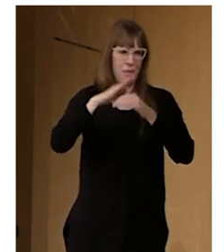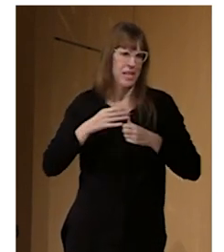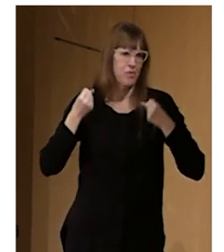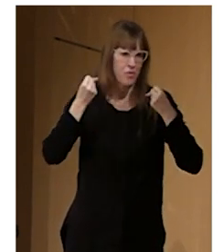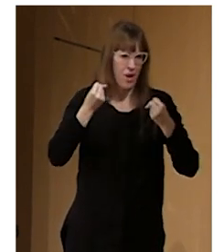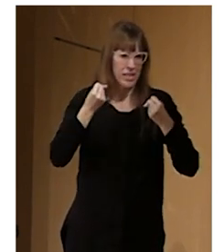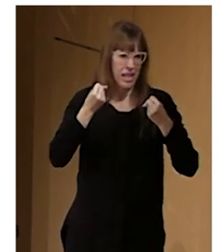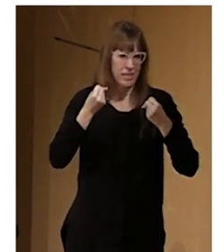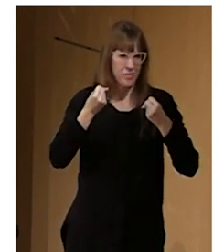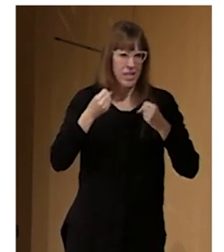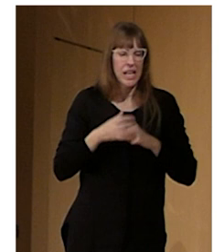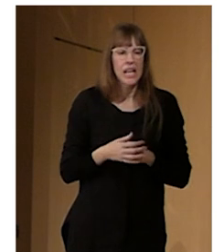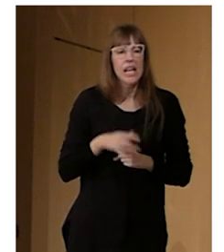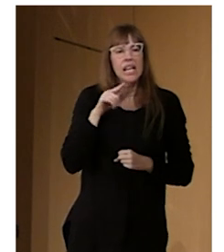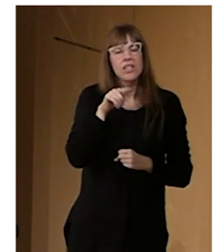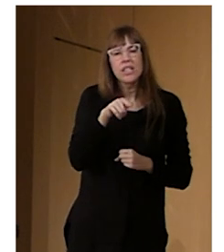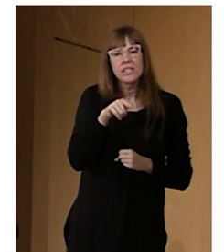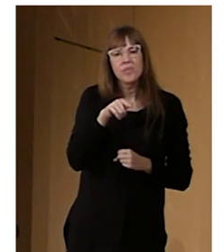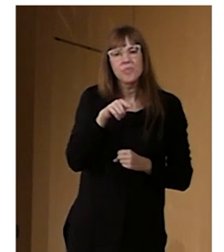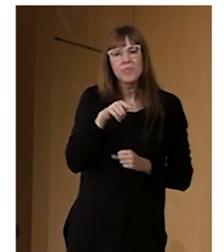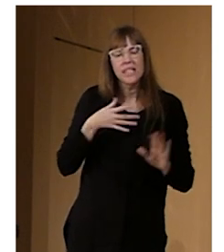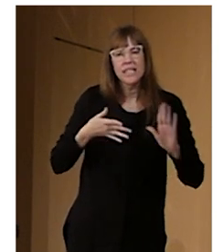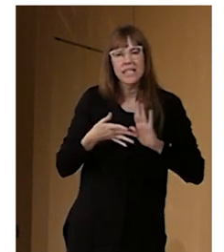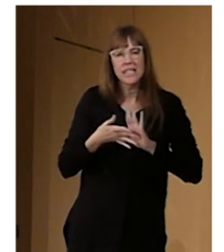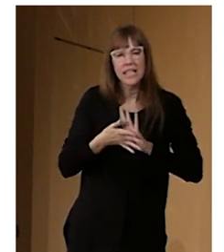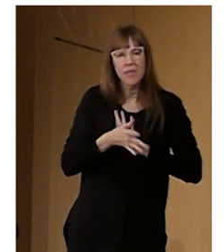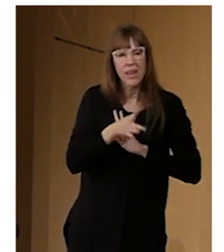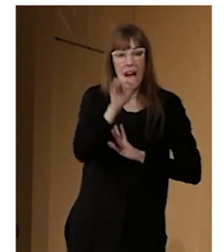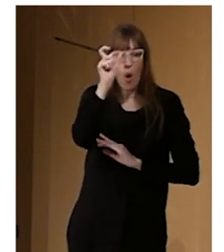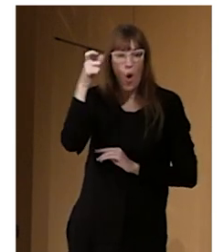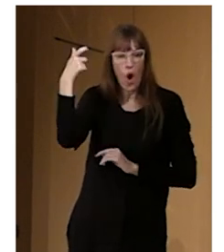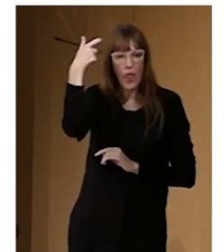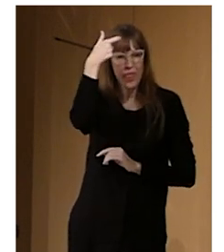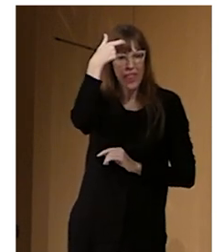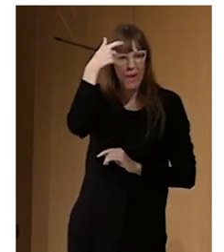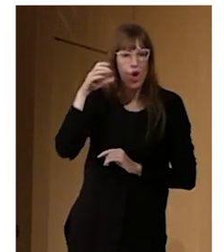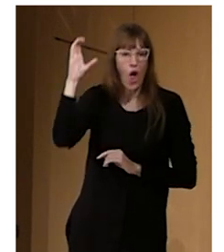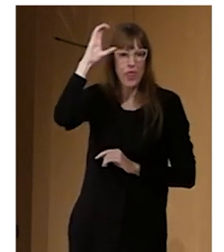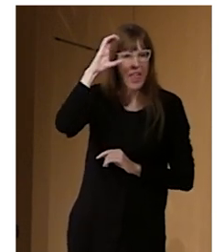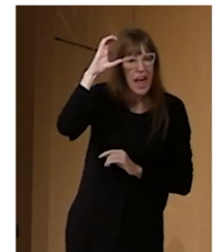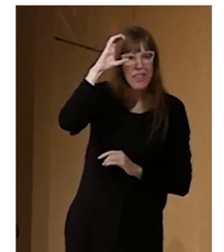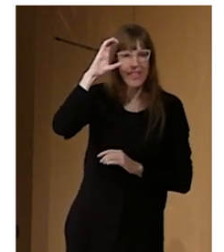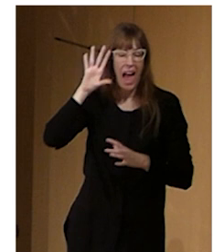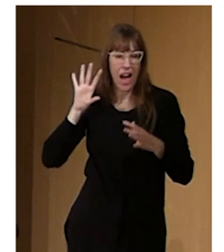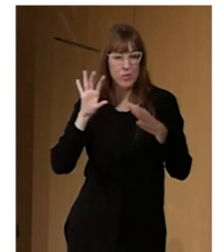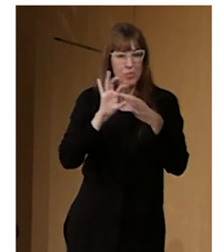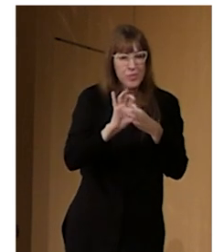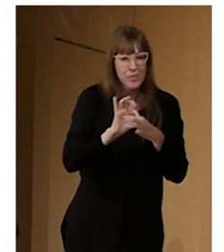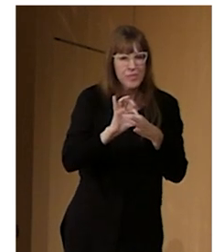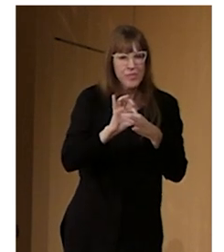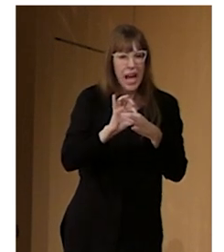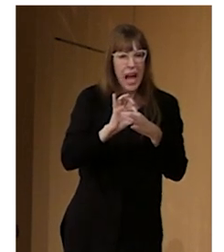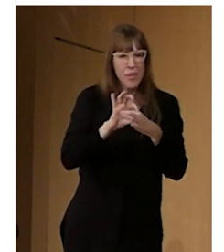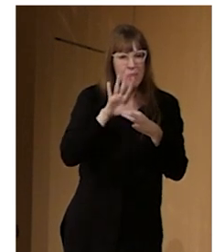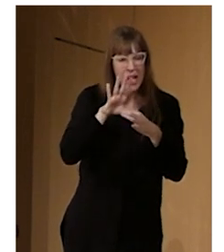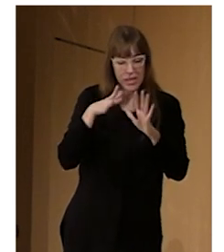está ya recogido en la ra no que viene del del ámbito de la de la ciencia no de los de los materiales pero que hace referencia no esa capacidad